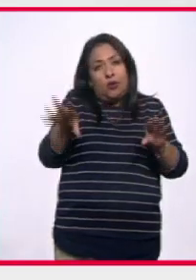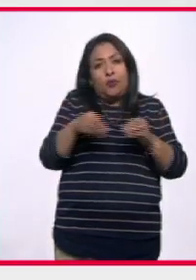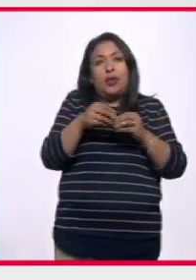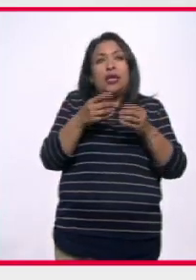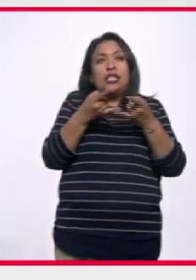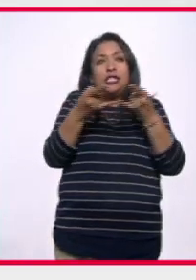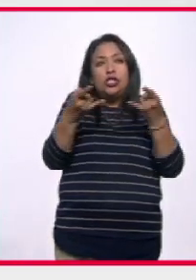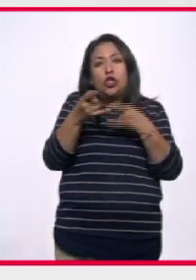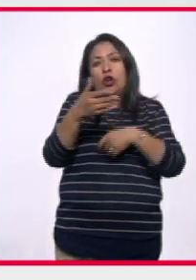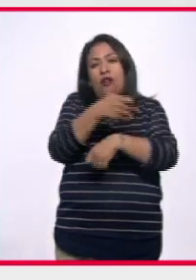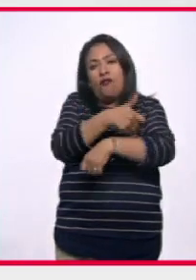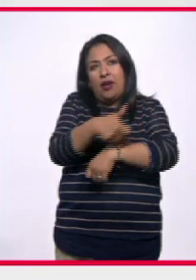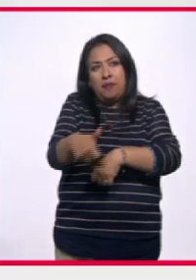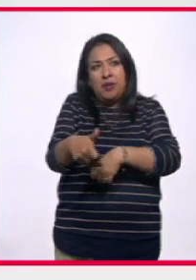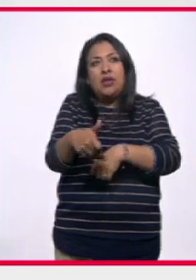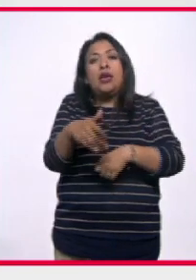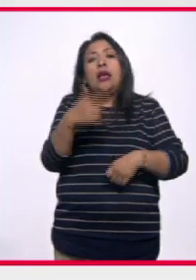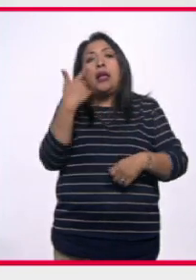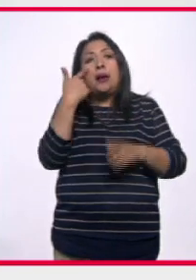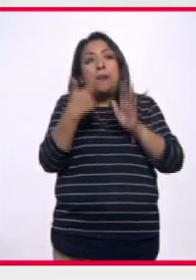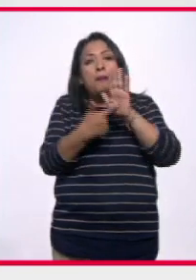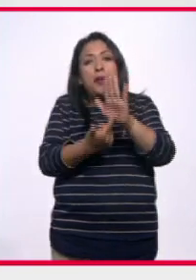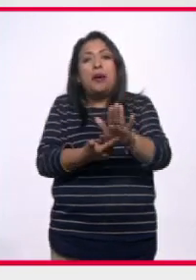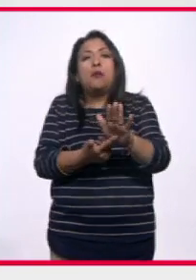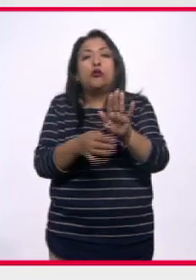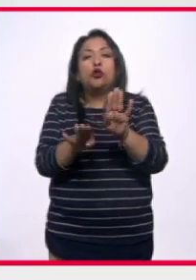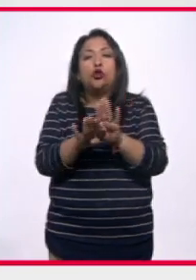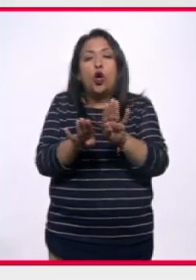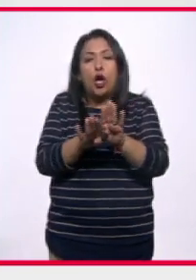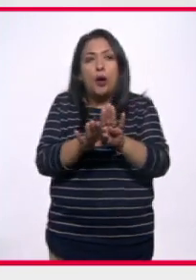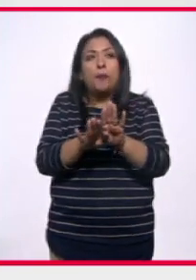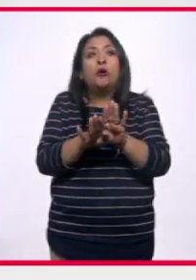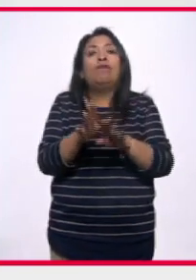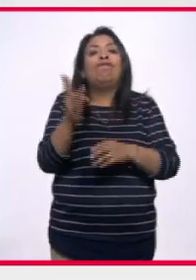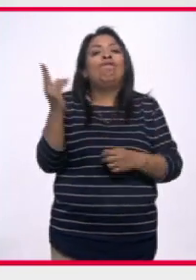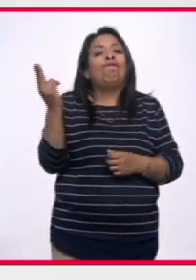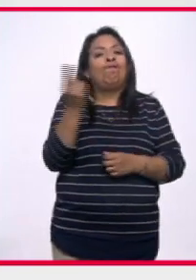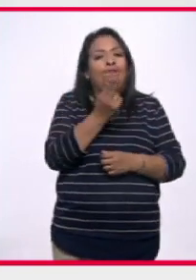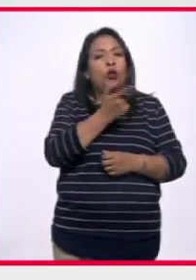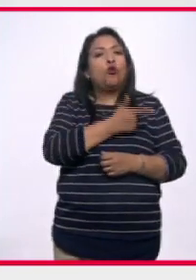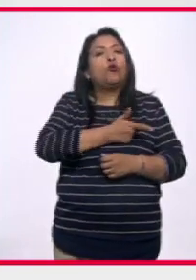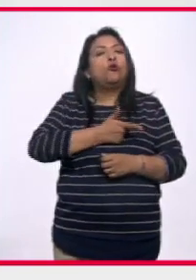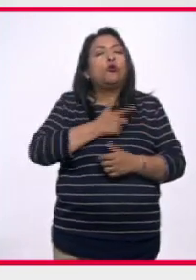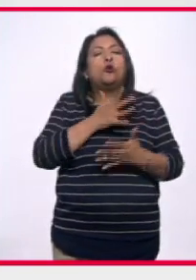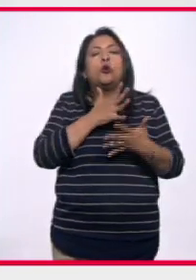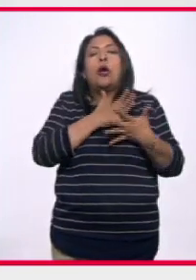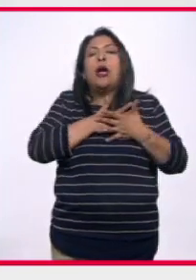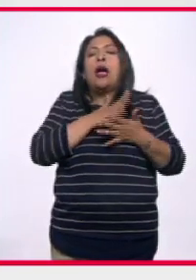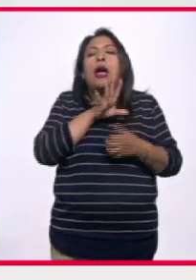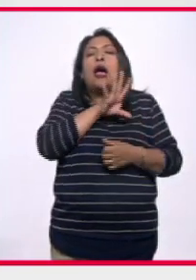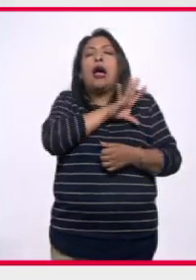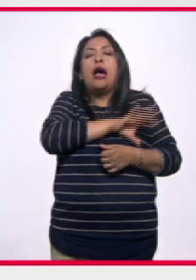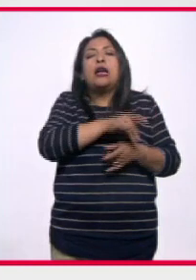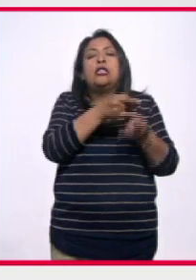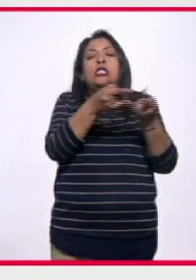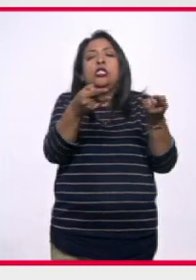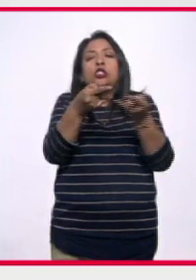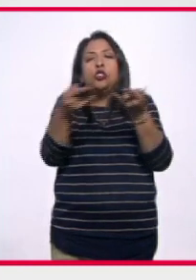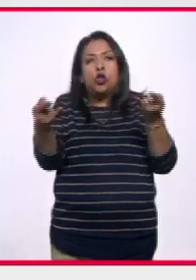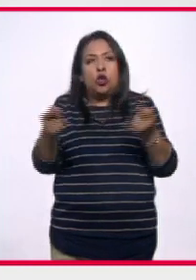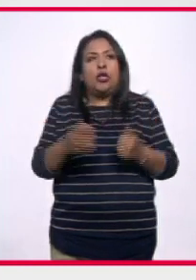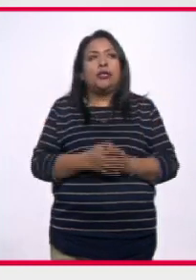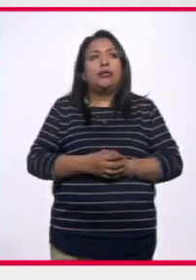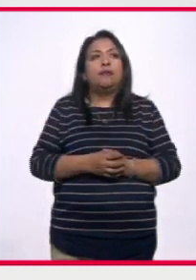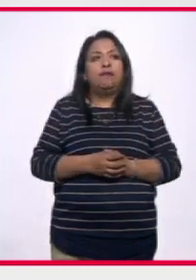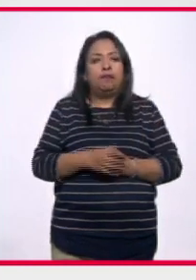las historias familiares pie a la necesidad del gusto la pasión por contar historias